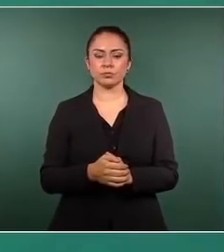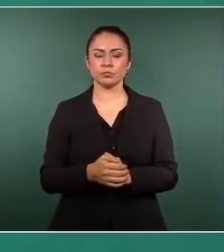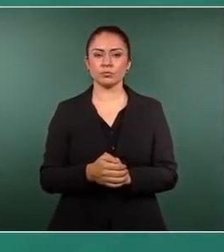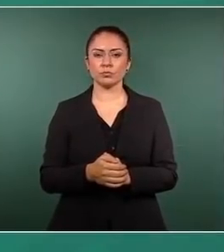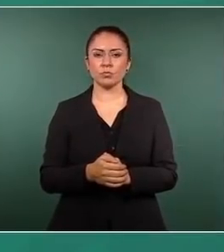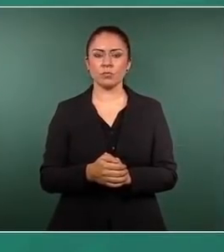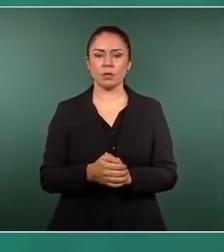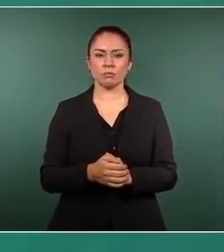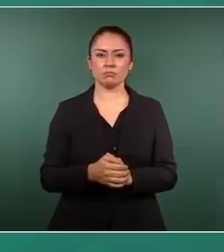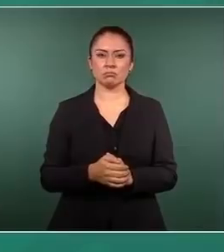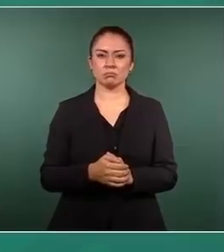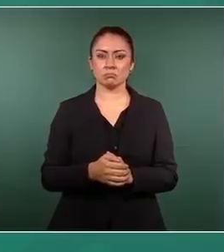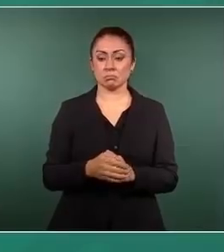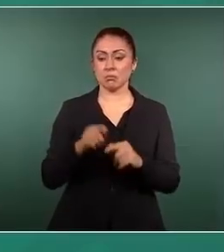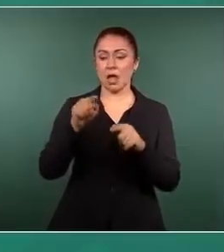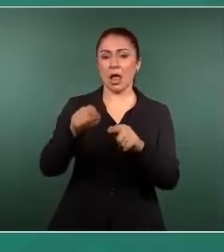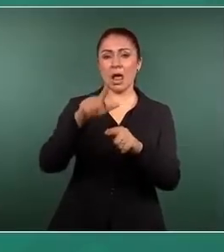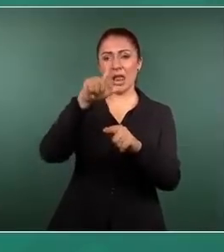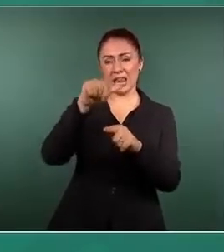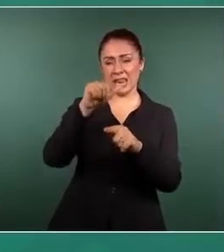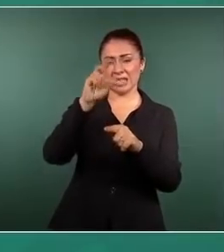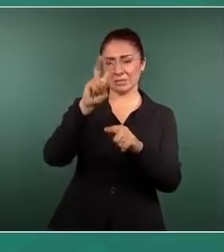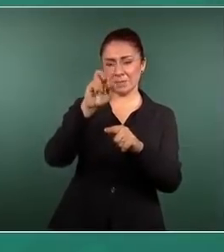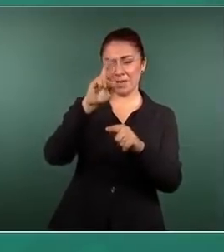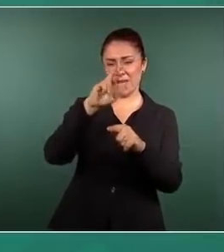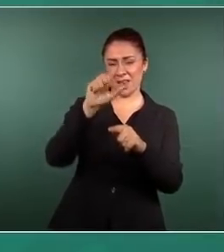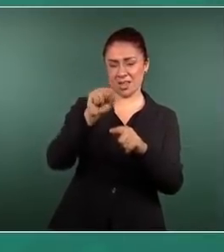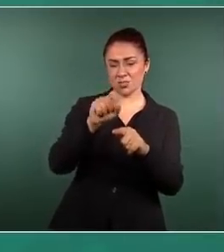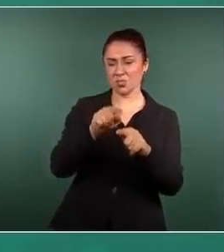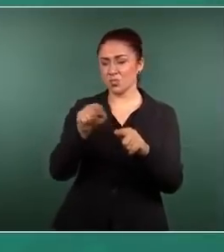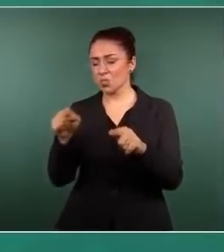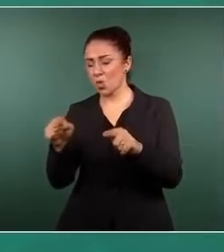de las barras a compostela